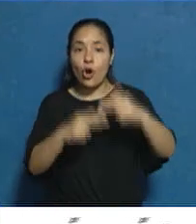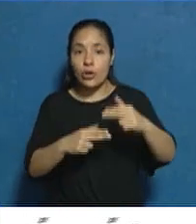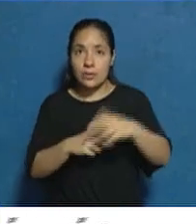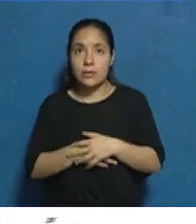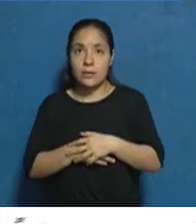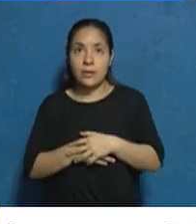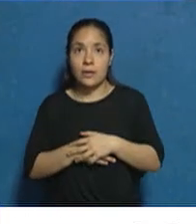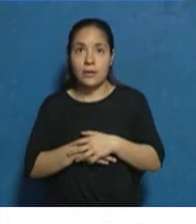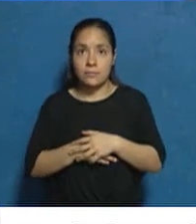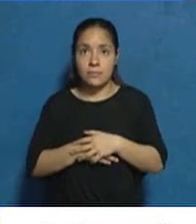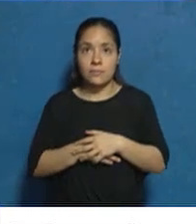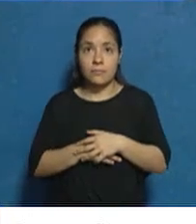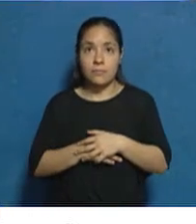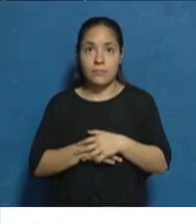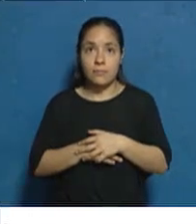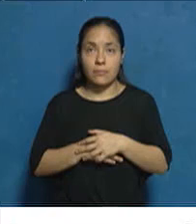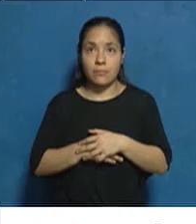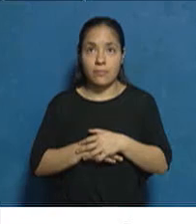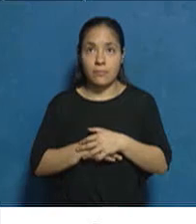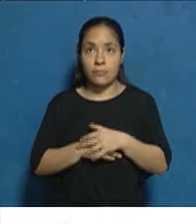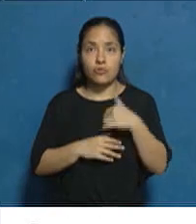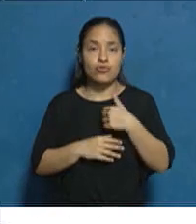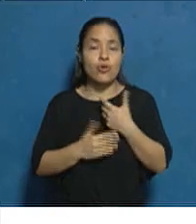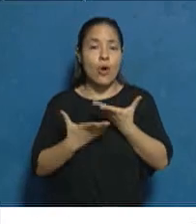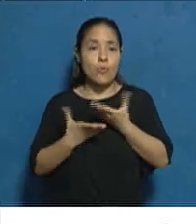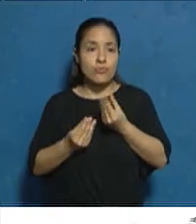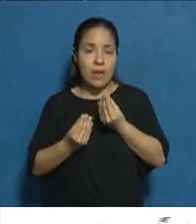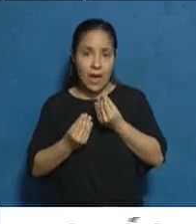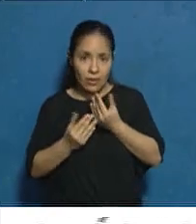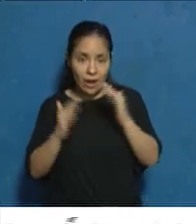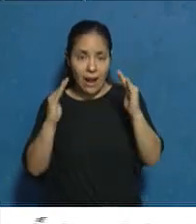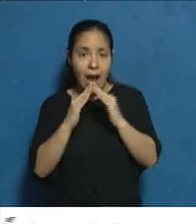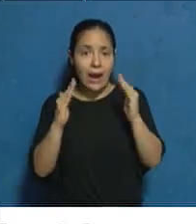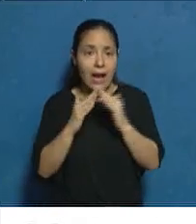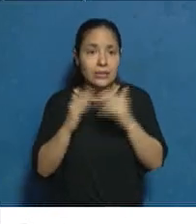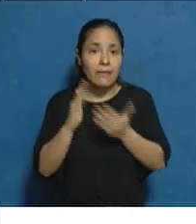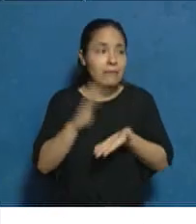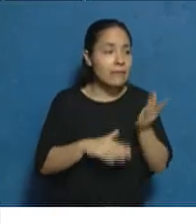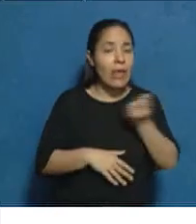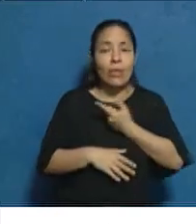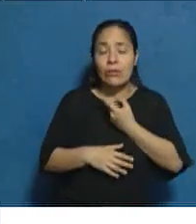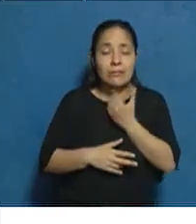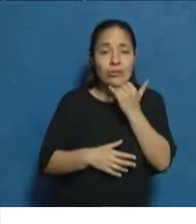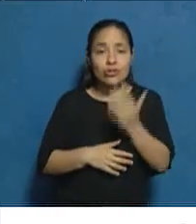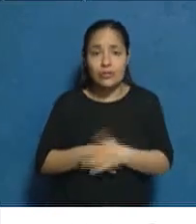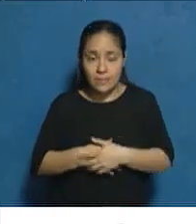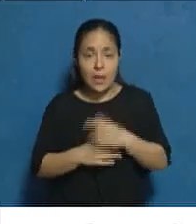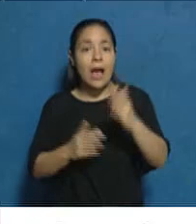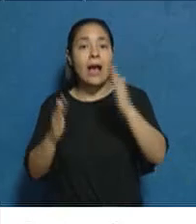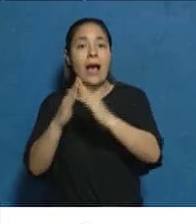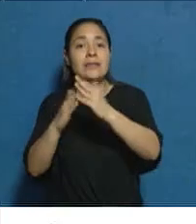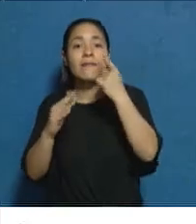dice, están ingresando a mi casa. Tengo miedo de que se arme el lío y no sepa para dónde ir yo. Bueno, ¿y usted dónde vive,